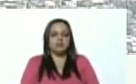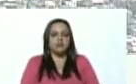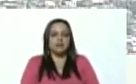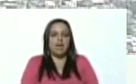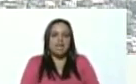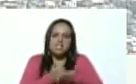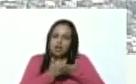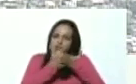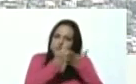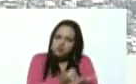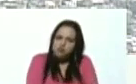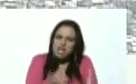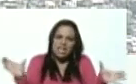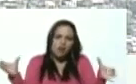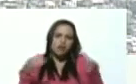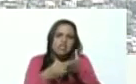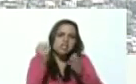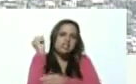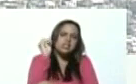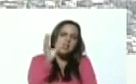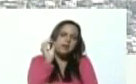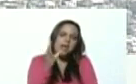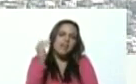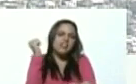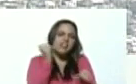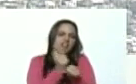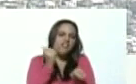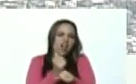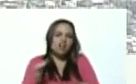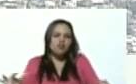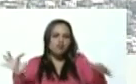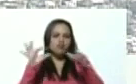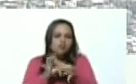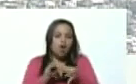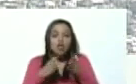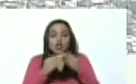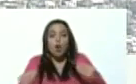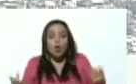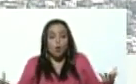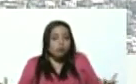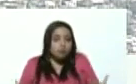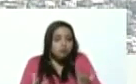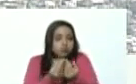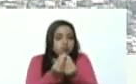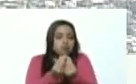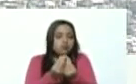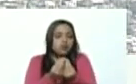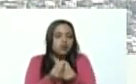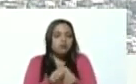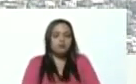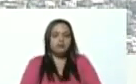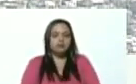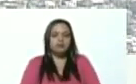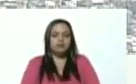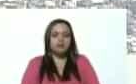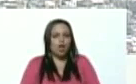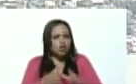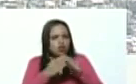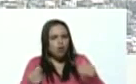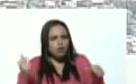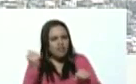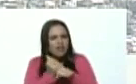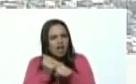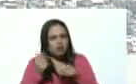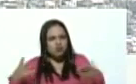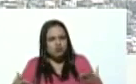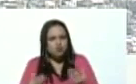solidaria, reunida en asamblea, trabajando, todas las manos juntas, todas las manos juntas, ¿ah? Todos